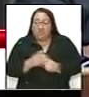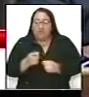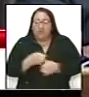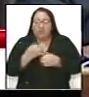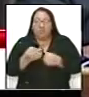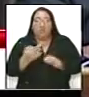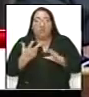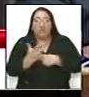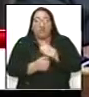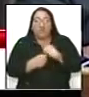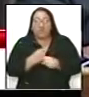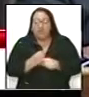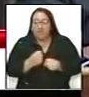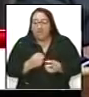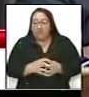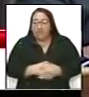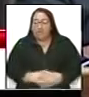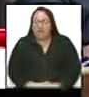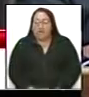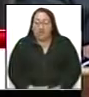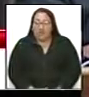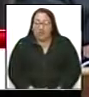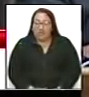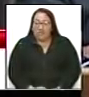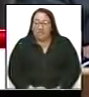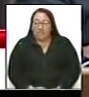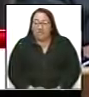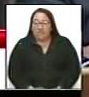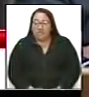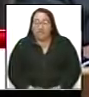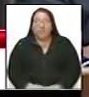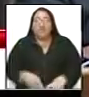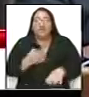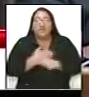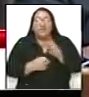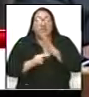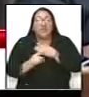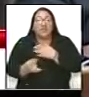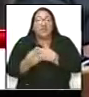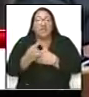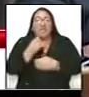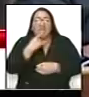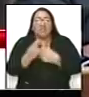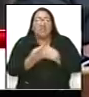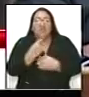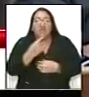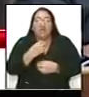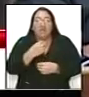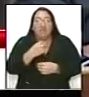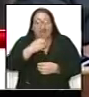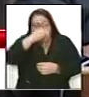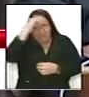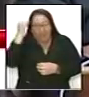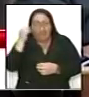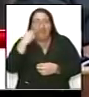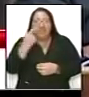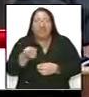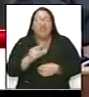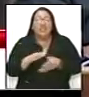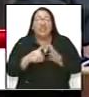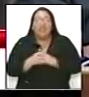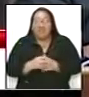pasado 8 años en el Poder Judicial, porque casualmente fui acusada por Vladimiro Montesino, señor, si usted no lo